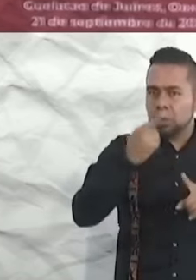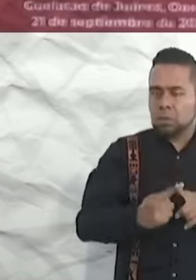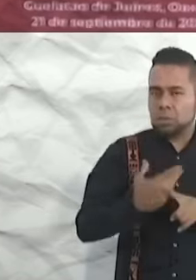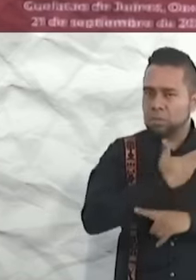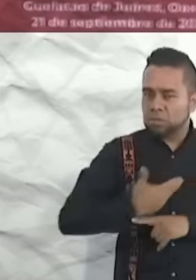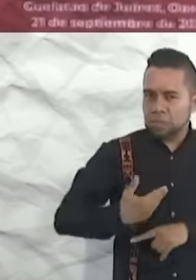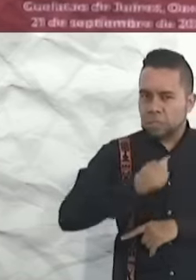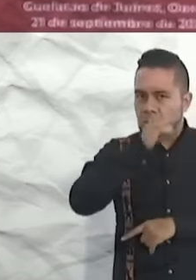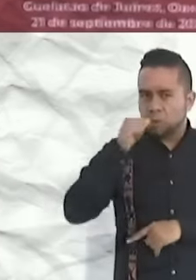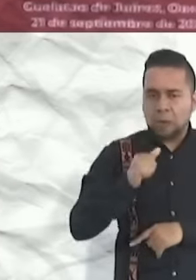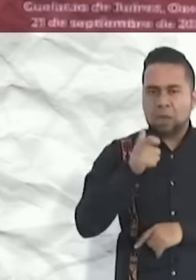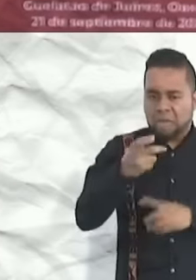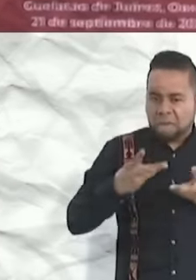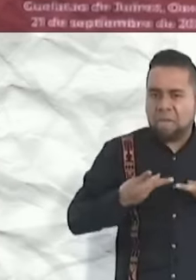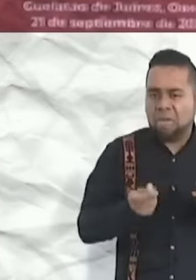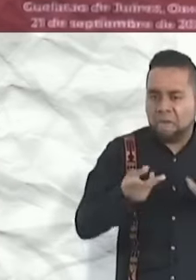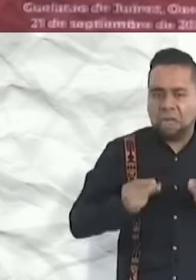Juárez, austeridad